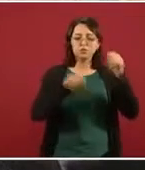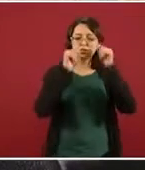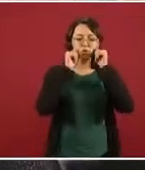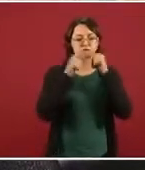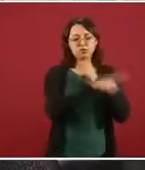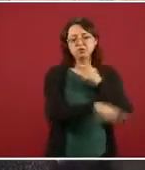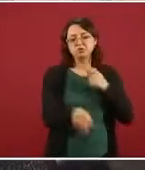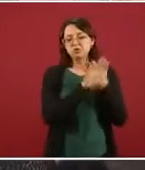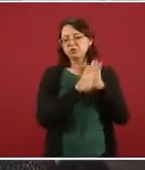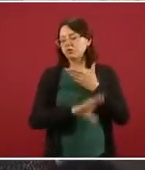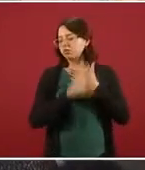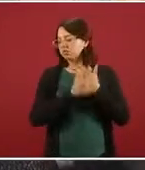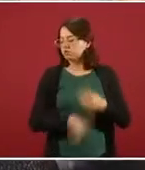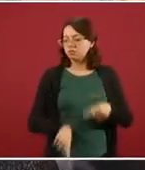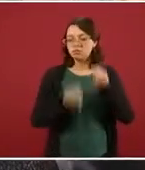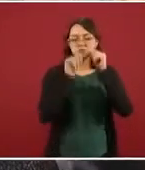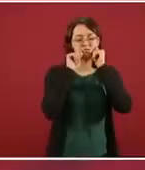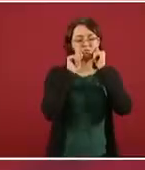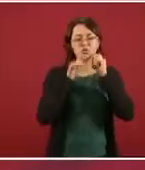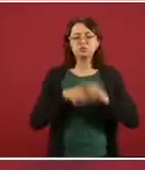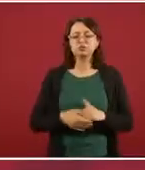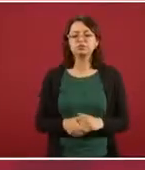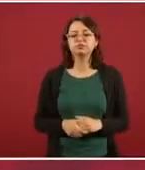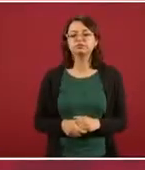nuestros adversarios,